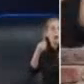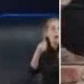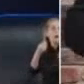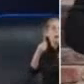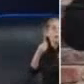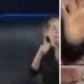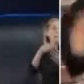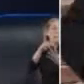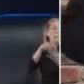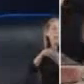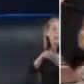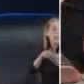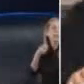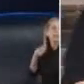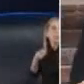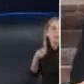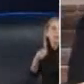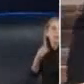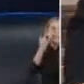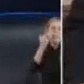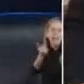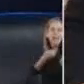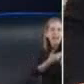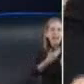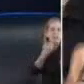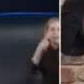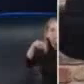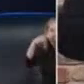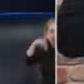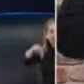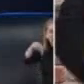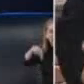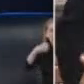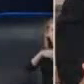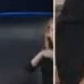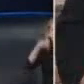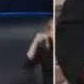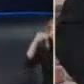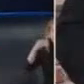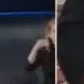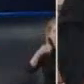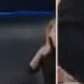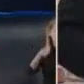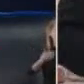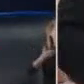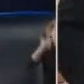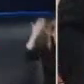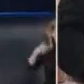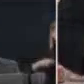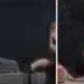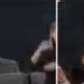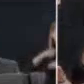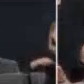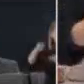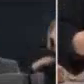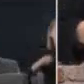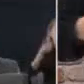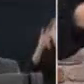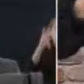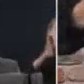desembarazarse de ella no opina no dice ni una palabra y este silencio empieza a herir porque al final de cuenta es como que